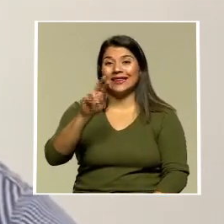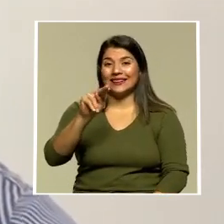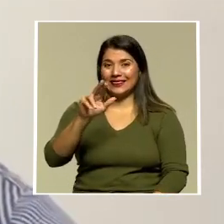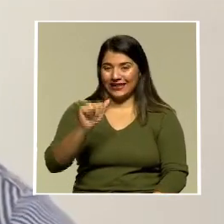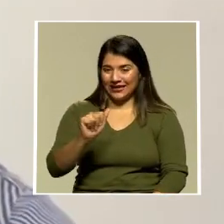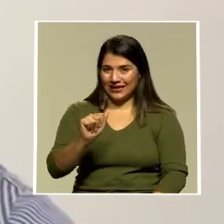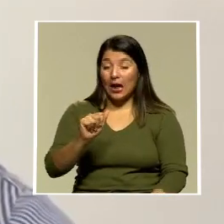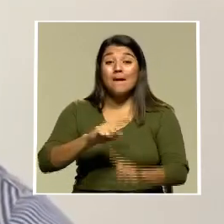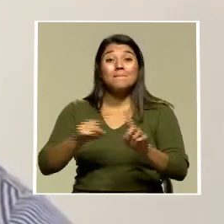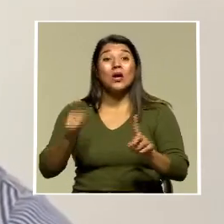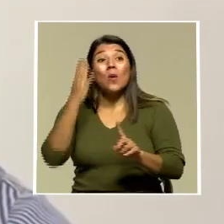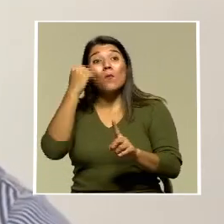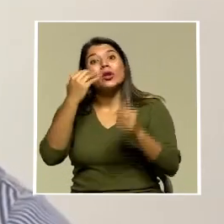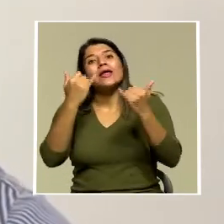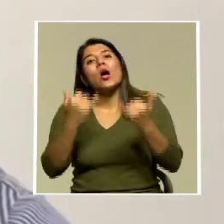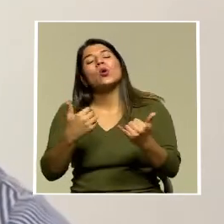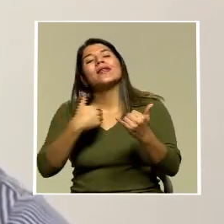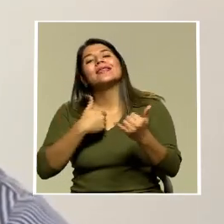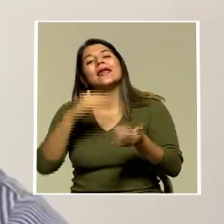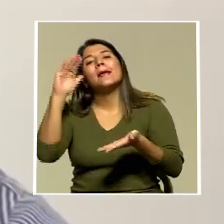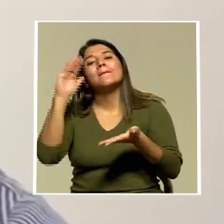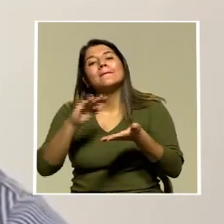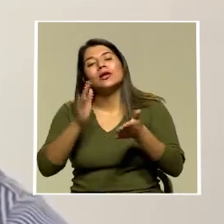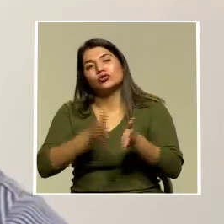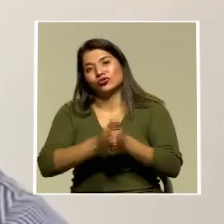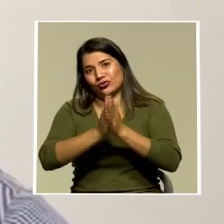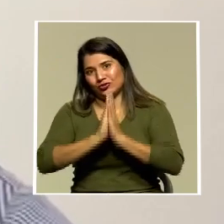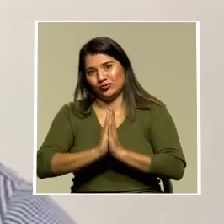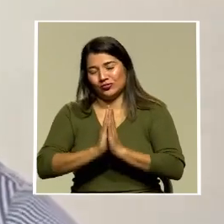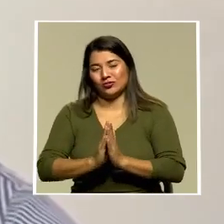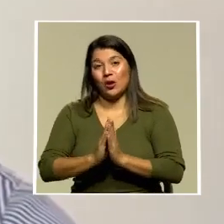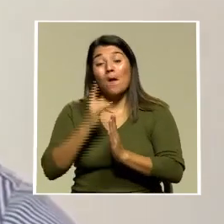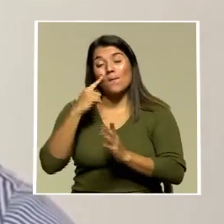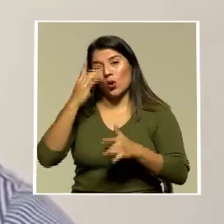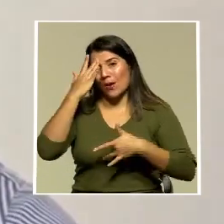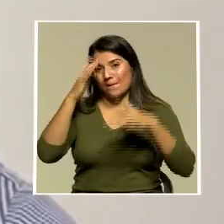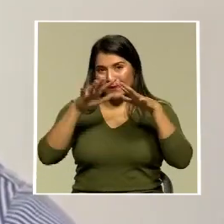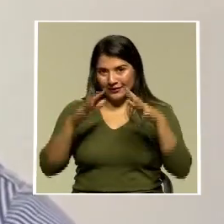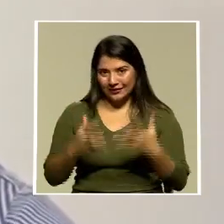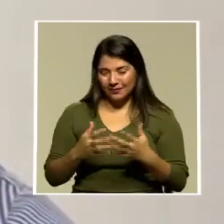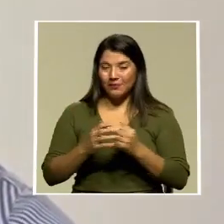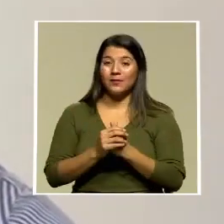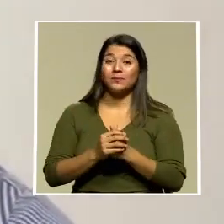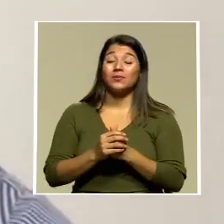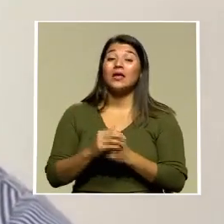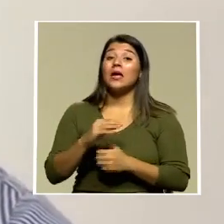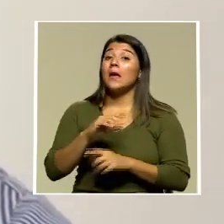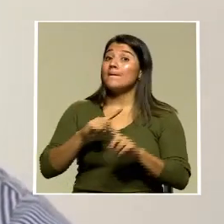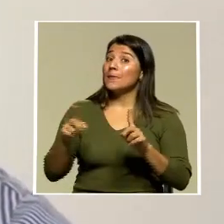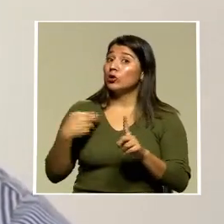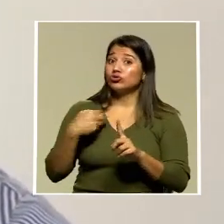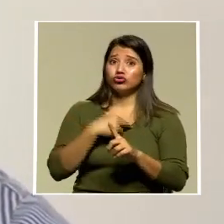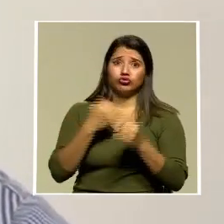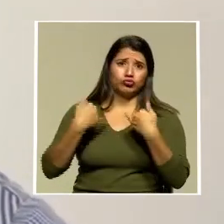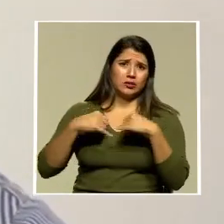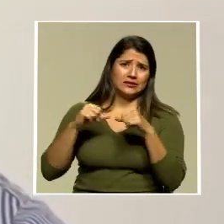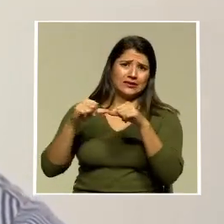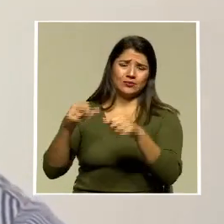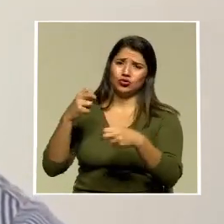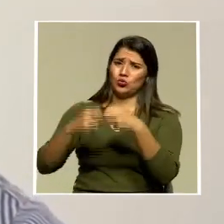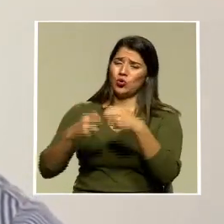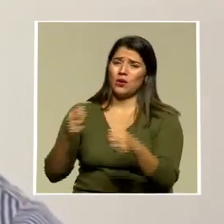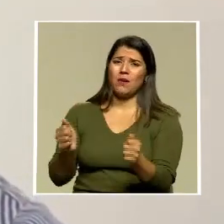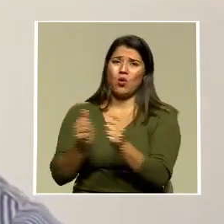muchísimo más bajo de lo que antes podían tener. En otras instancias seguimos con problemas de agua,